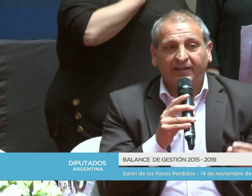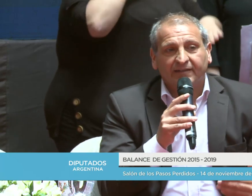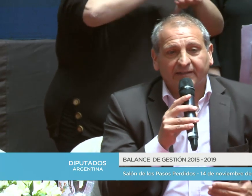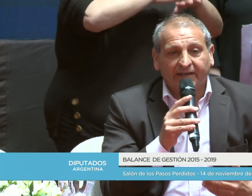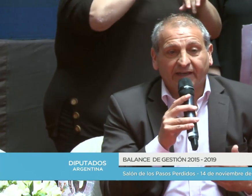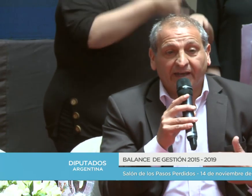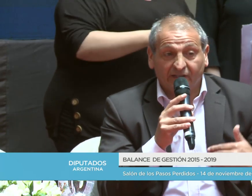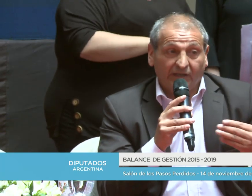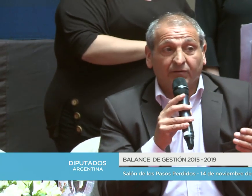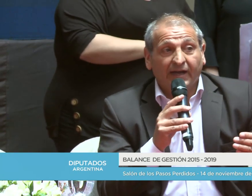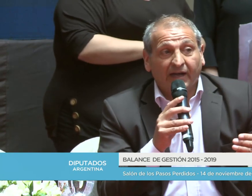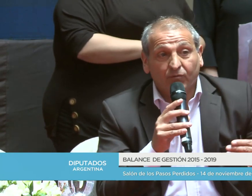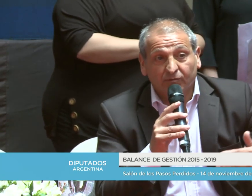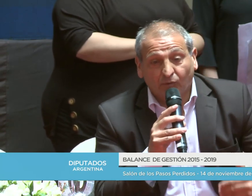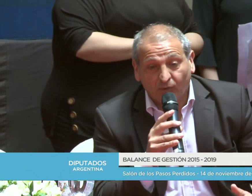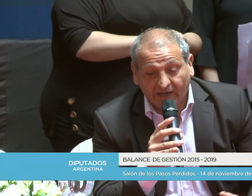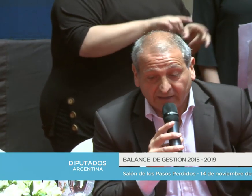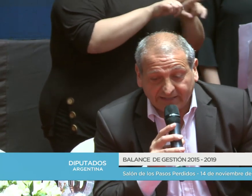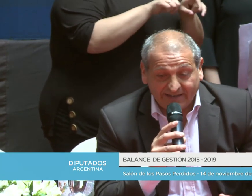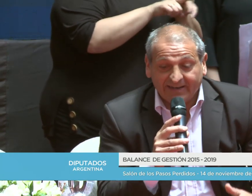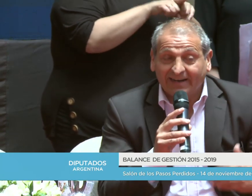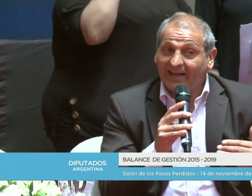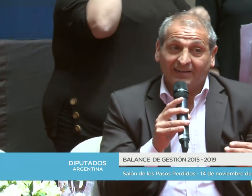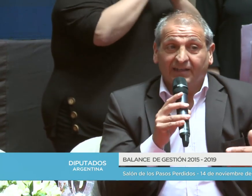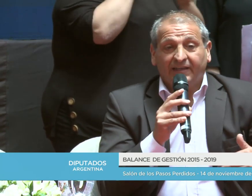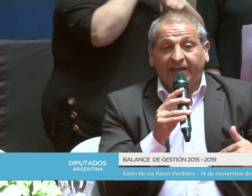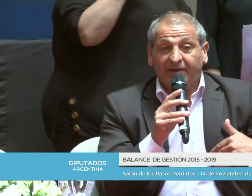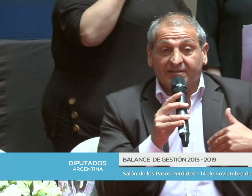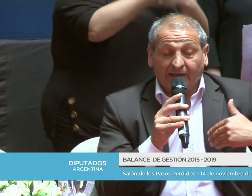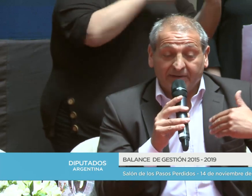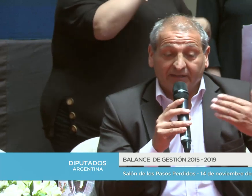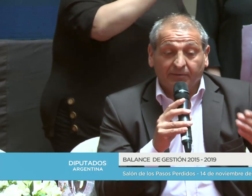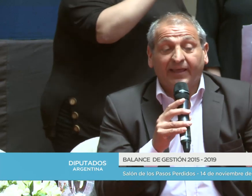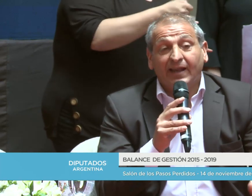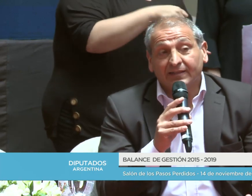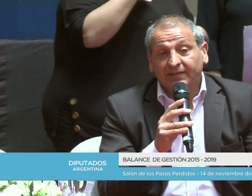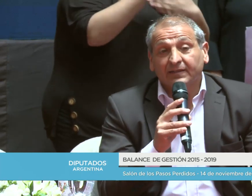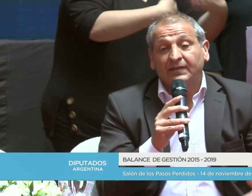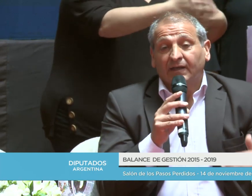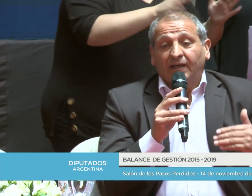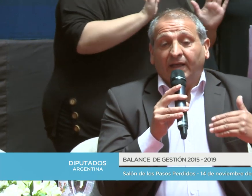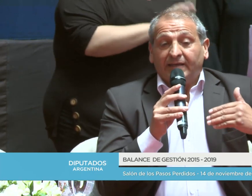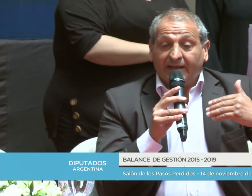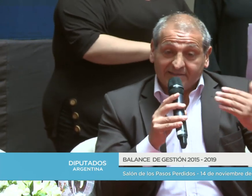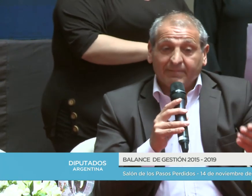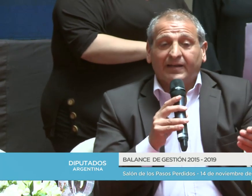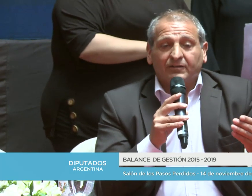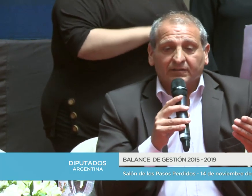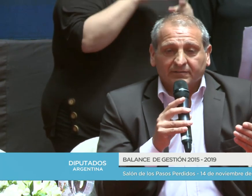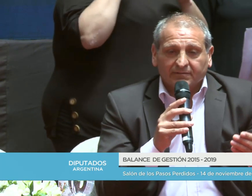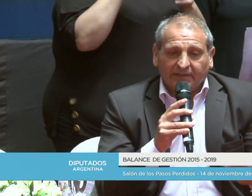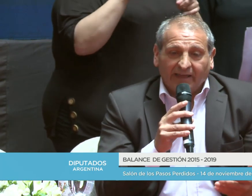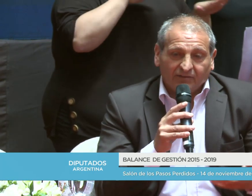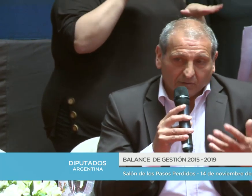frente de que esto era una tarea a encarar y que habría que llevar adelante. Y en ese